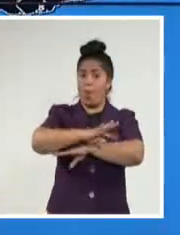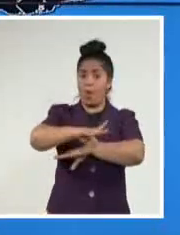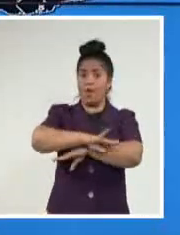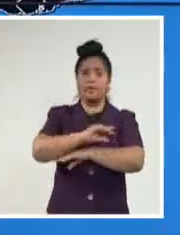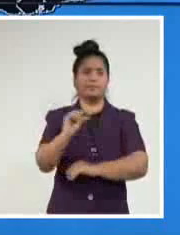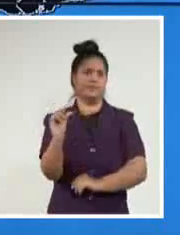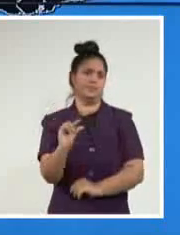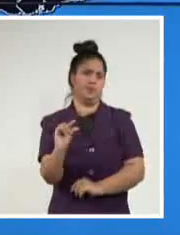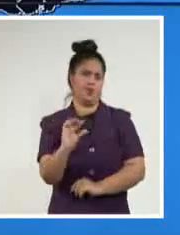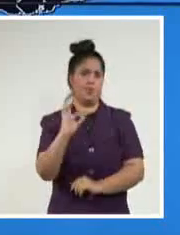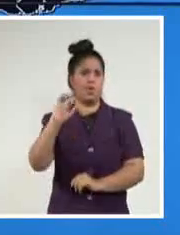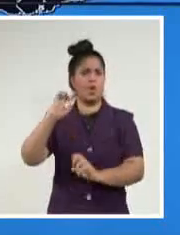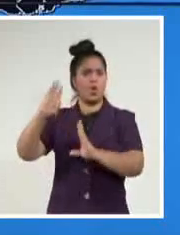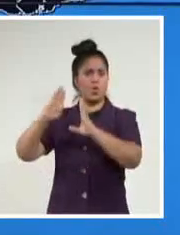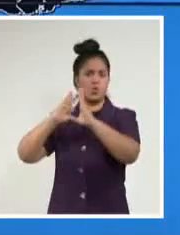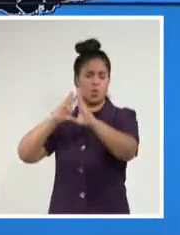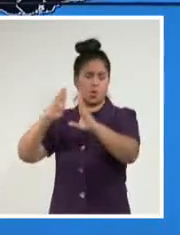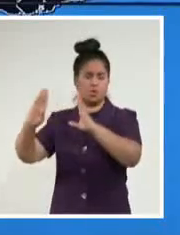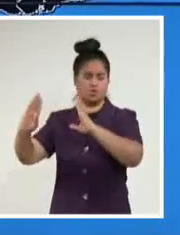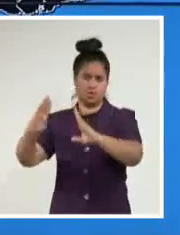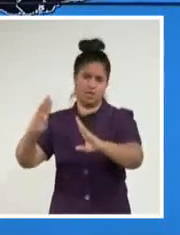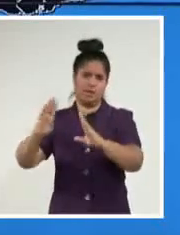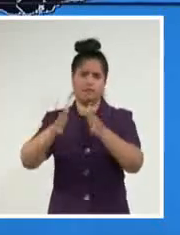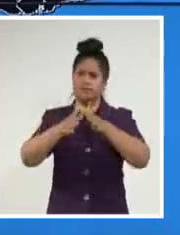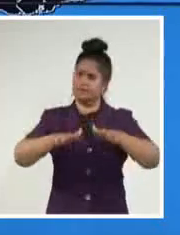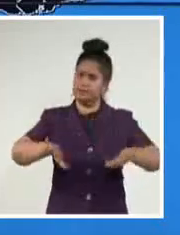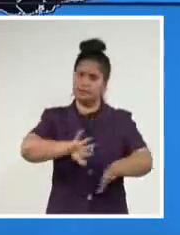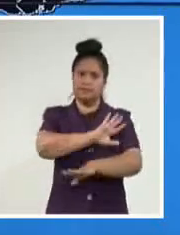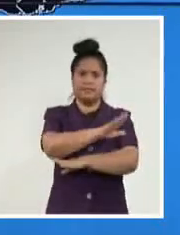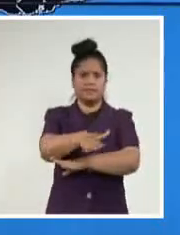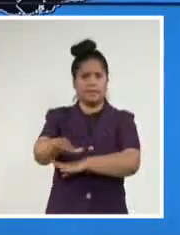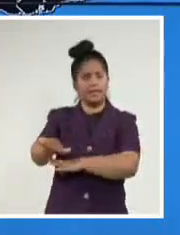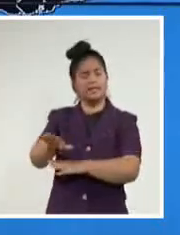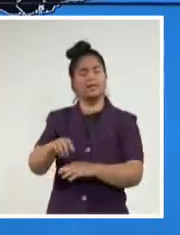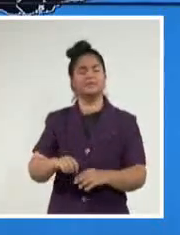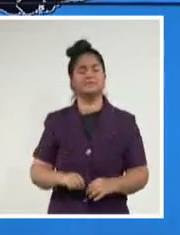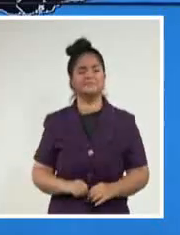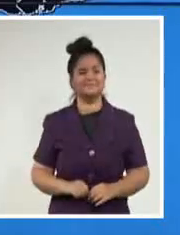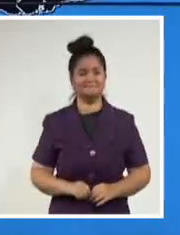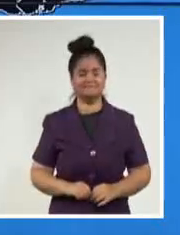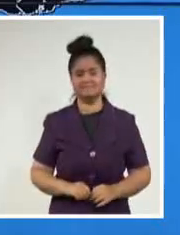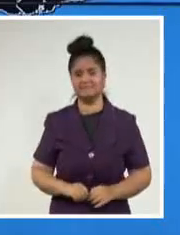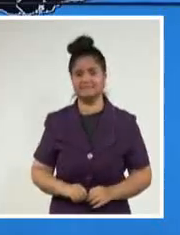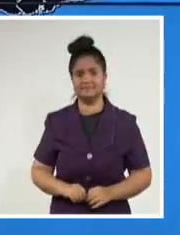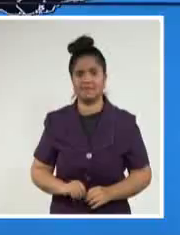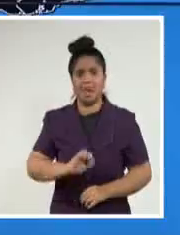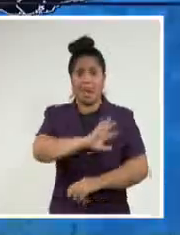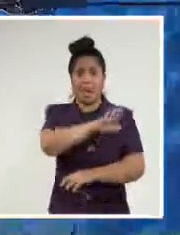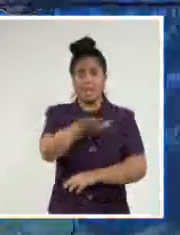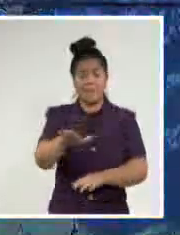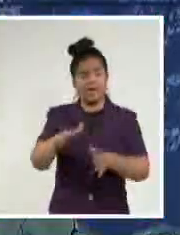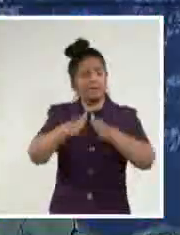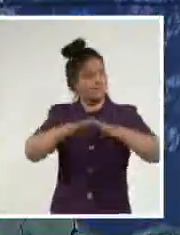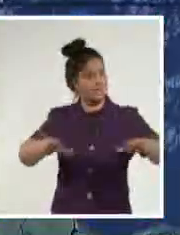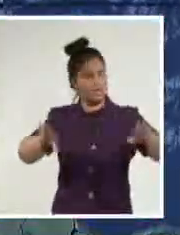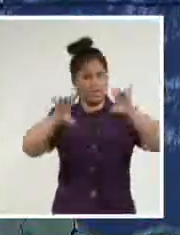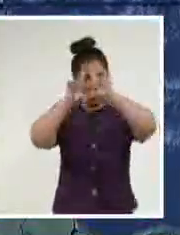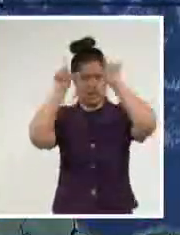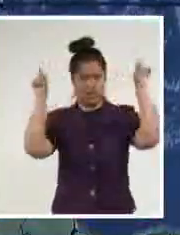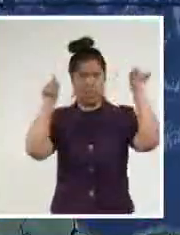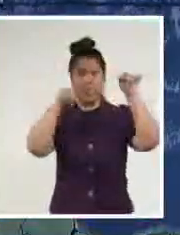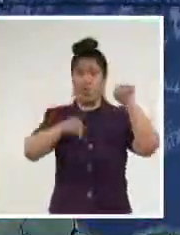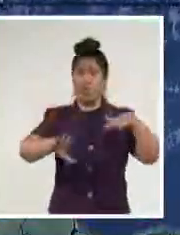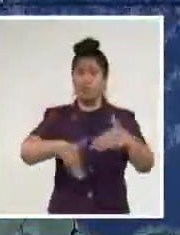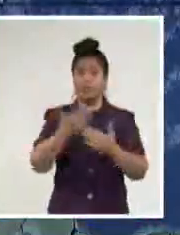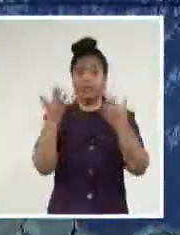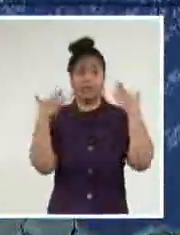región occidental y en ambas costas de la región oriental del país. En el resto de las costas la mar estará tranquila. En resumen, para hoy un día